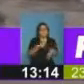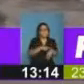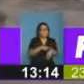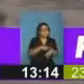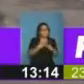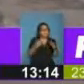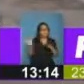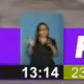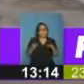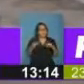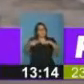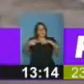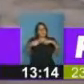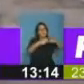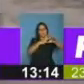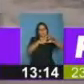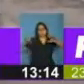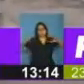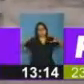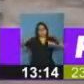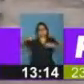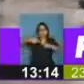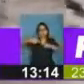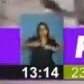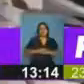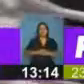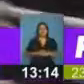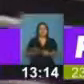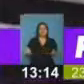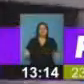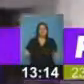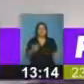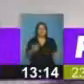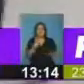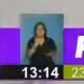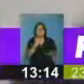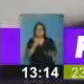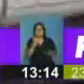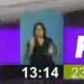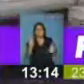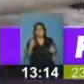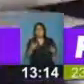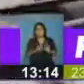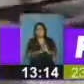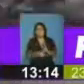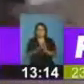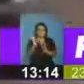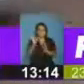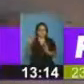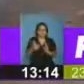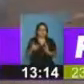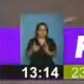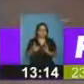los camiones de cisternas con el abastecimiento de gasoil, pero bueno, esto va a demorar. Destacar